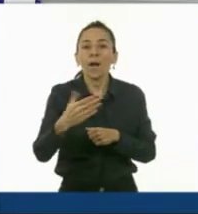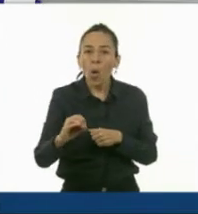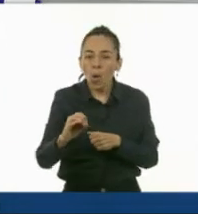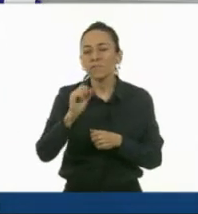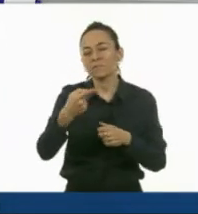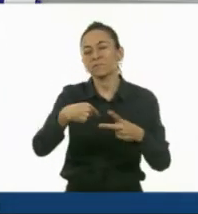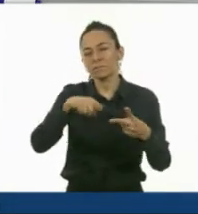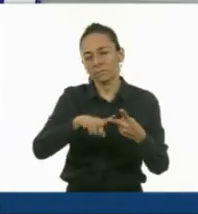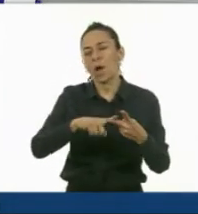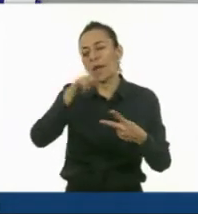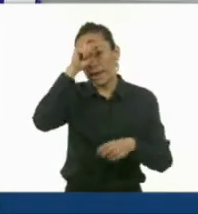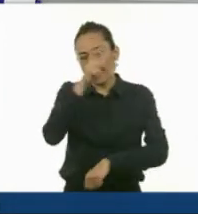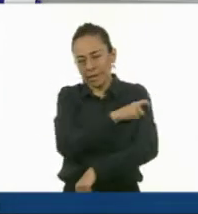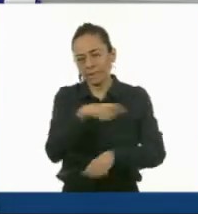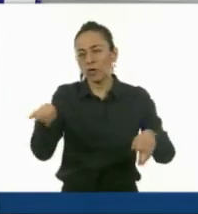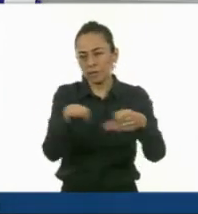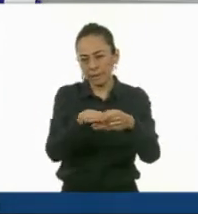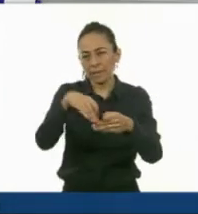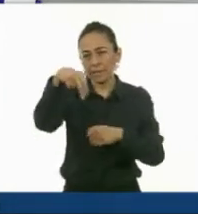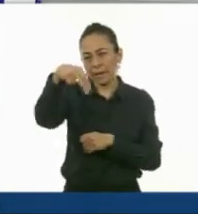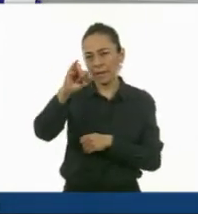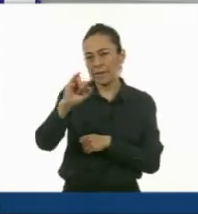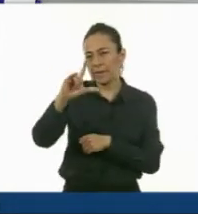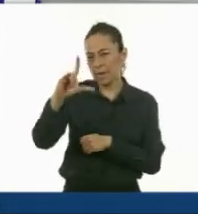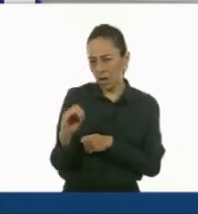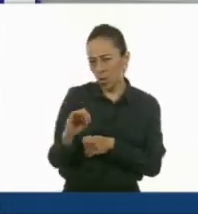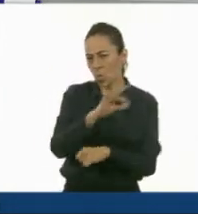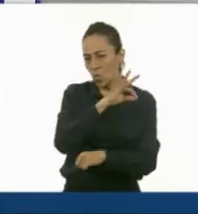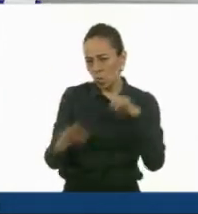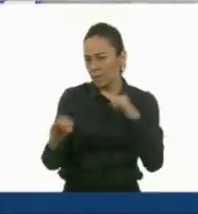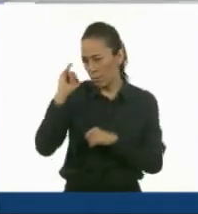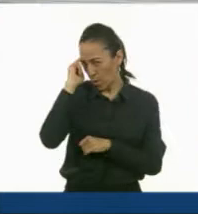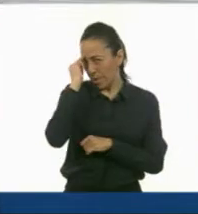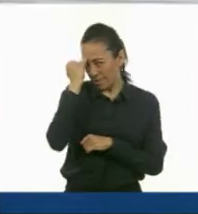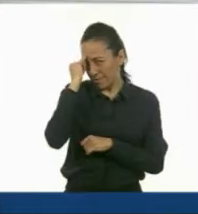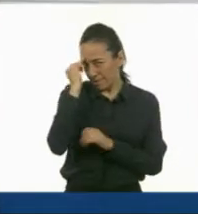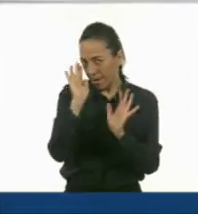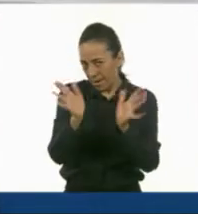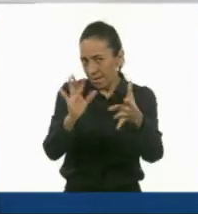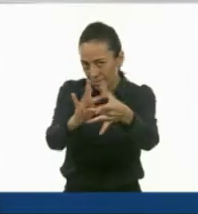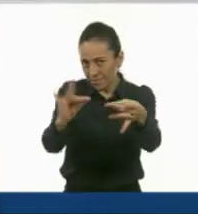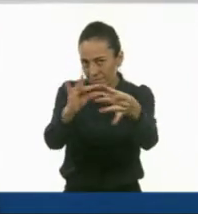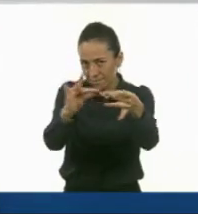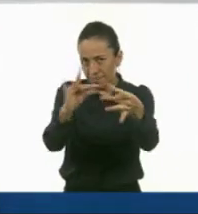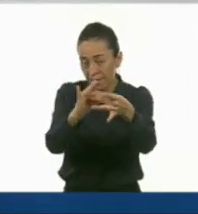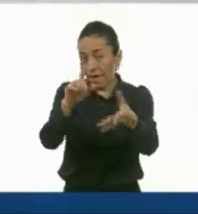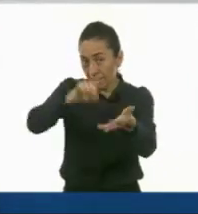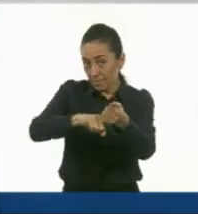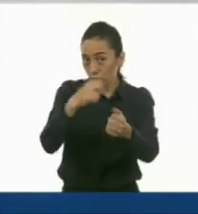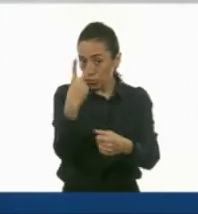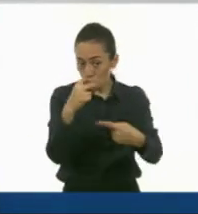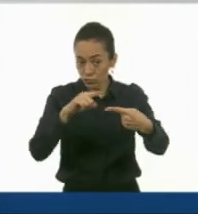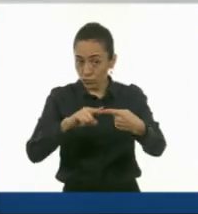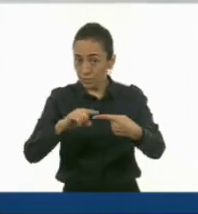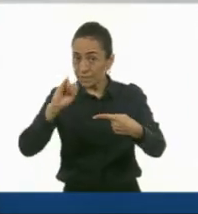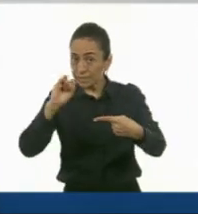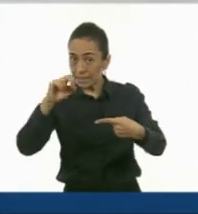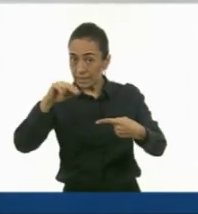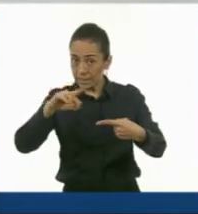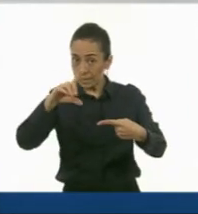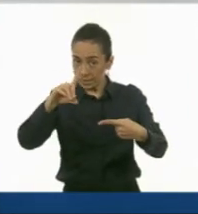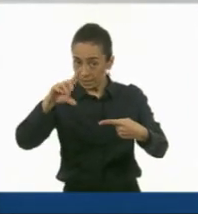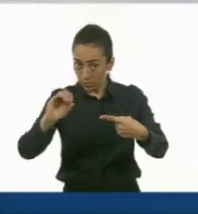Nilo, y finalmente también habíamos mencionado la India, que la India tiene dos ríos, el Indo y el